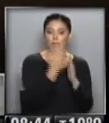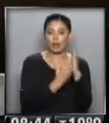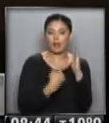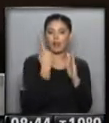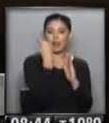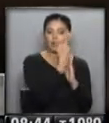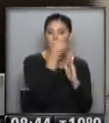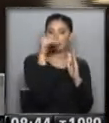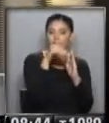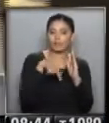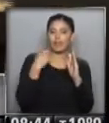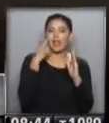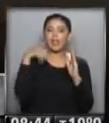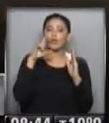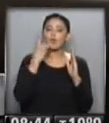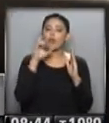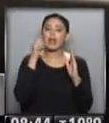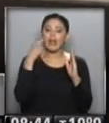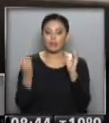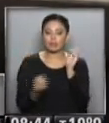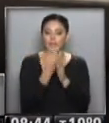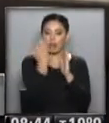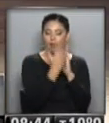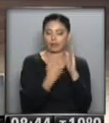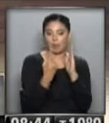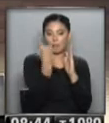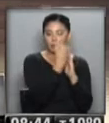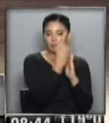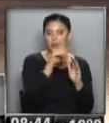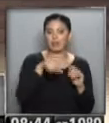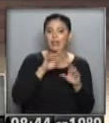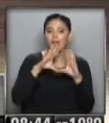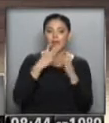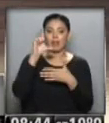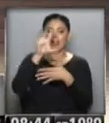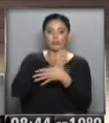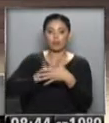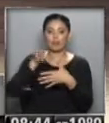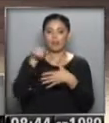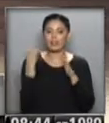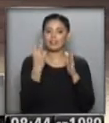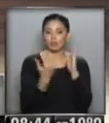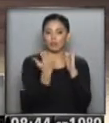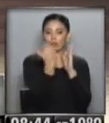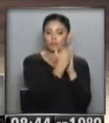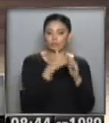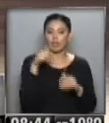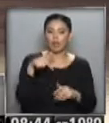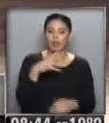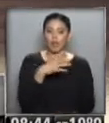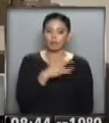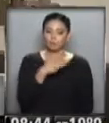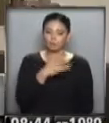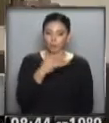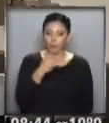lista de espera del incucai en nuestro país y segundo en toda latinoamérica lo conectaron a un corazón artificial